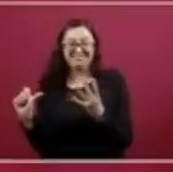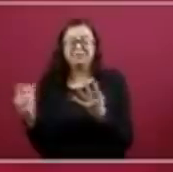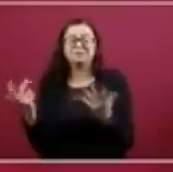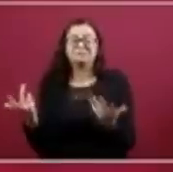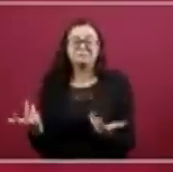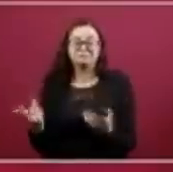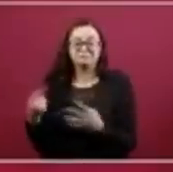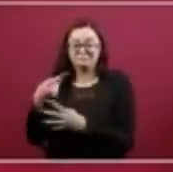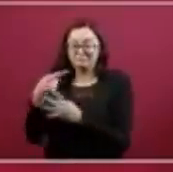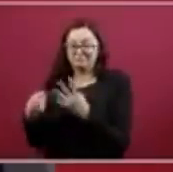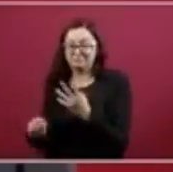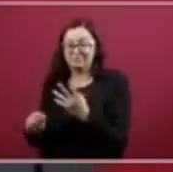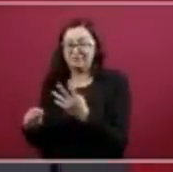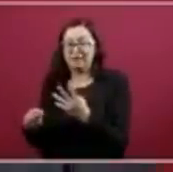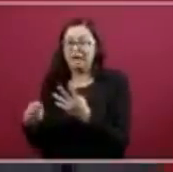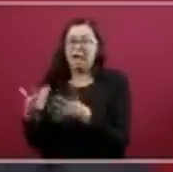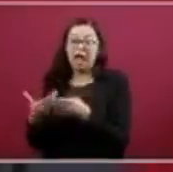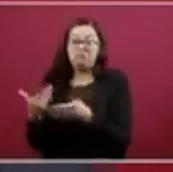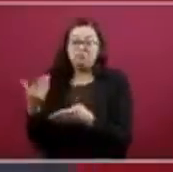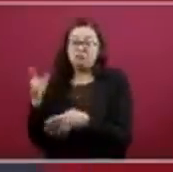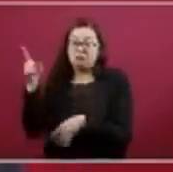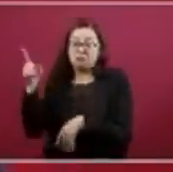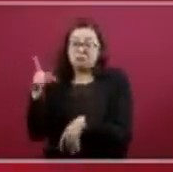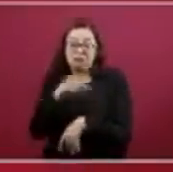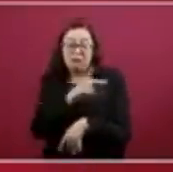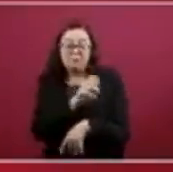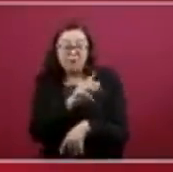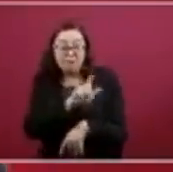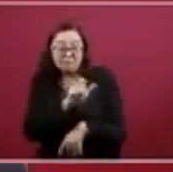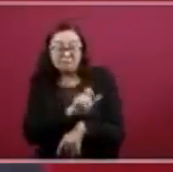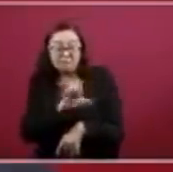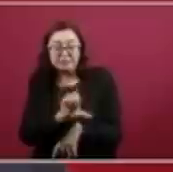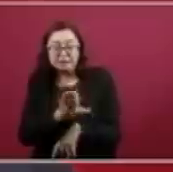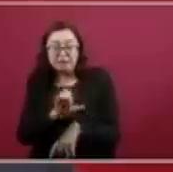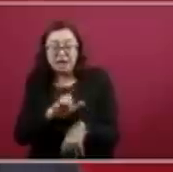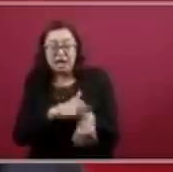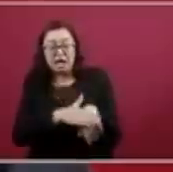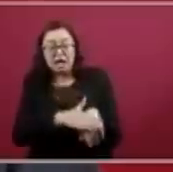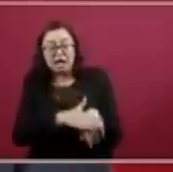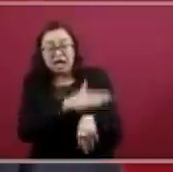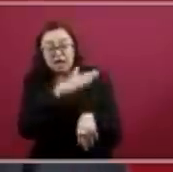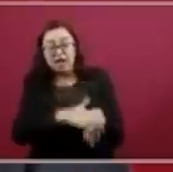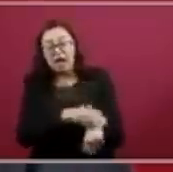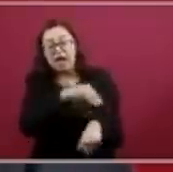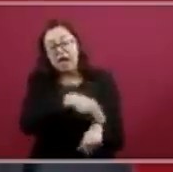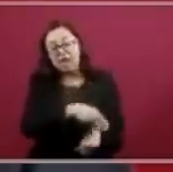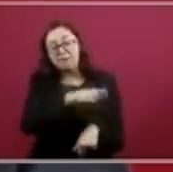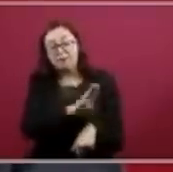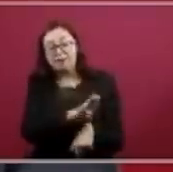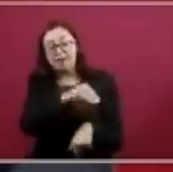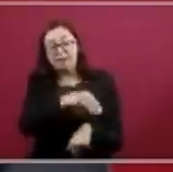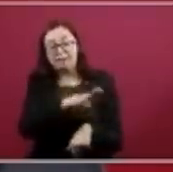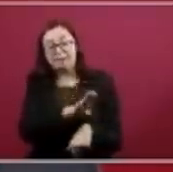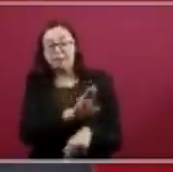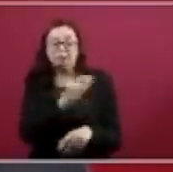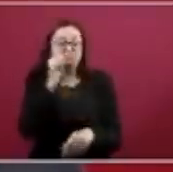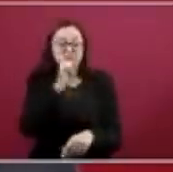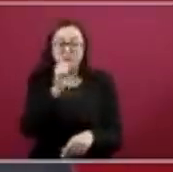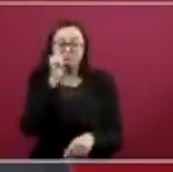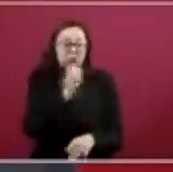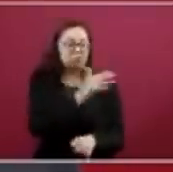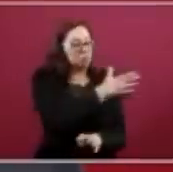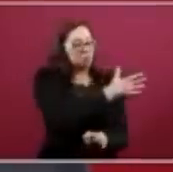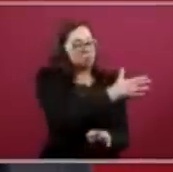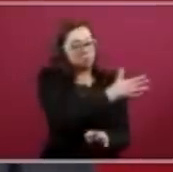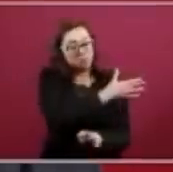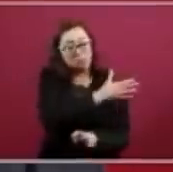Entonces, todo era MB en esos tiempos.